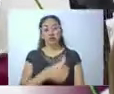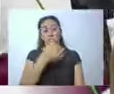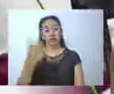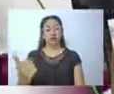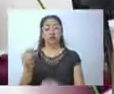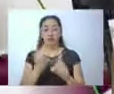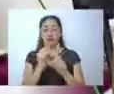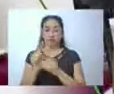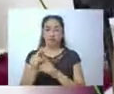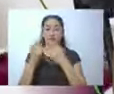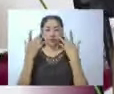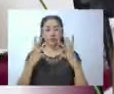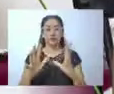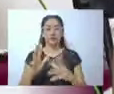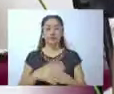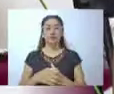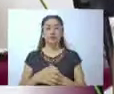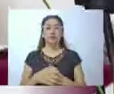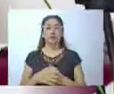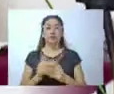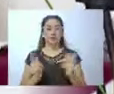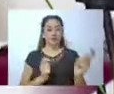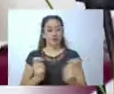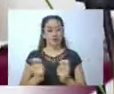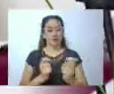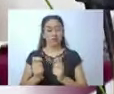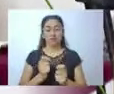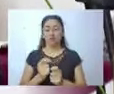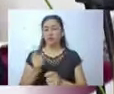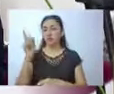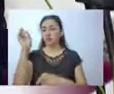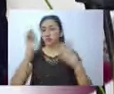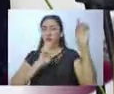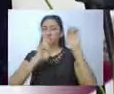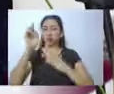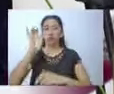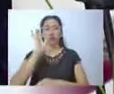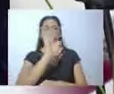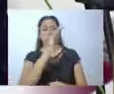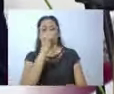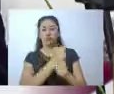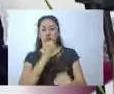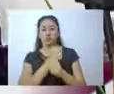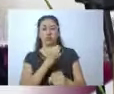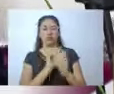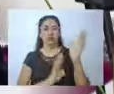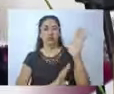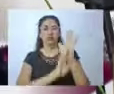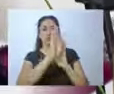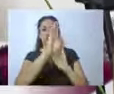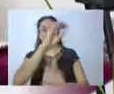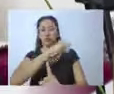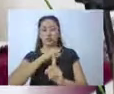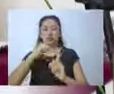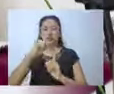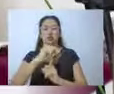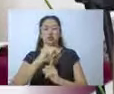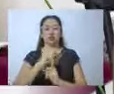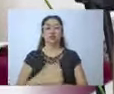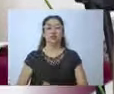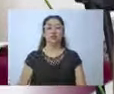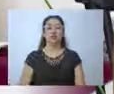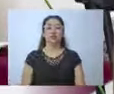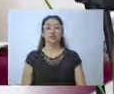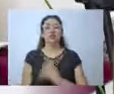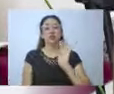se ha cuestionado el trabajo de la funcionaria de Desarrollo Social, lo cual creo que tendrá su procedimiento, tal